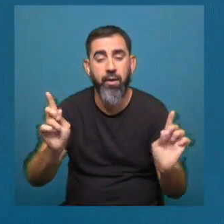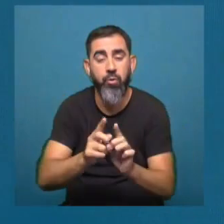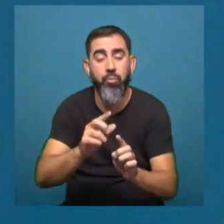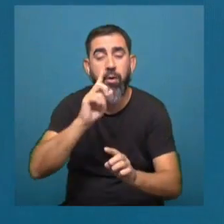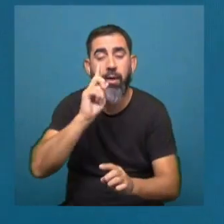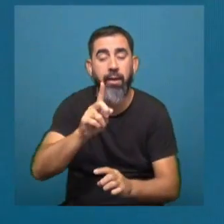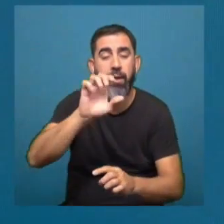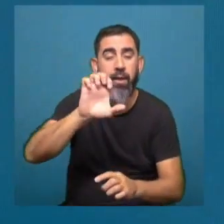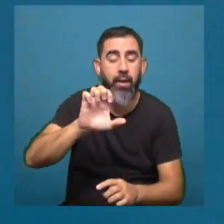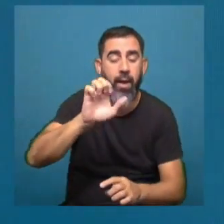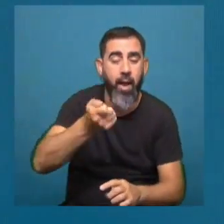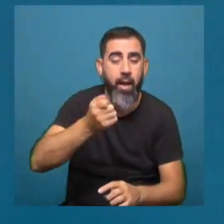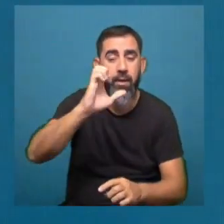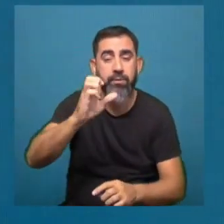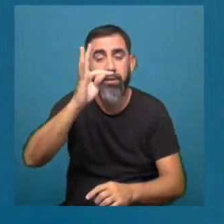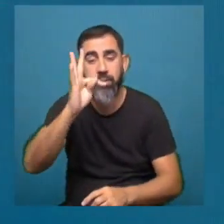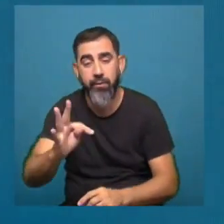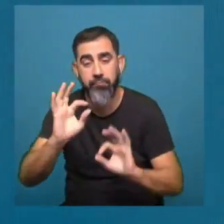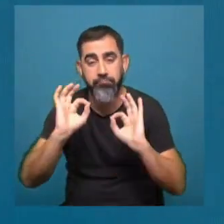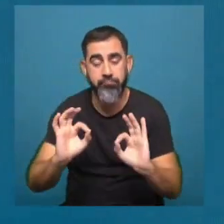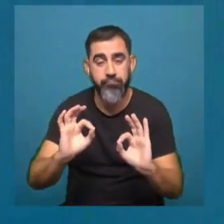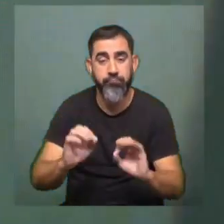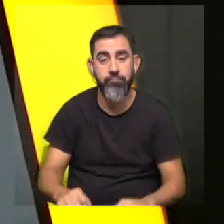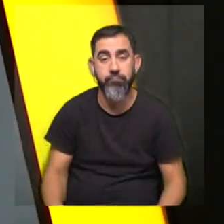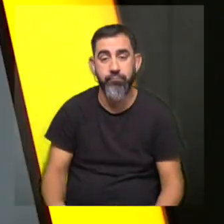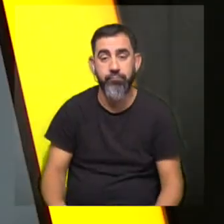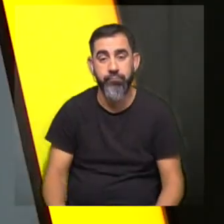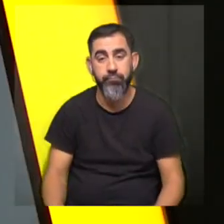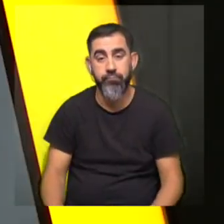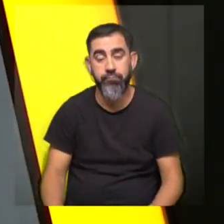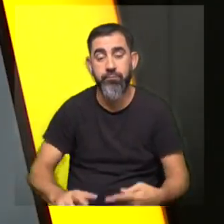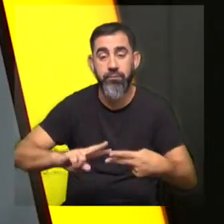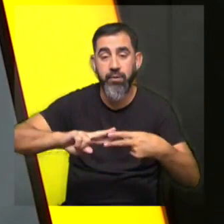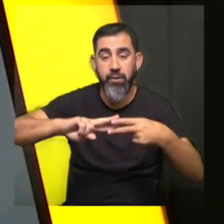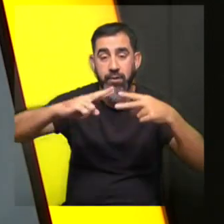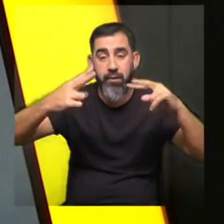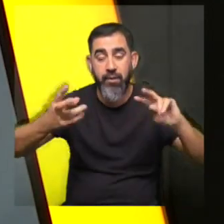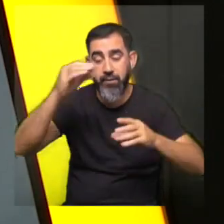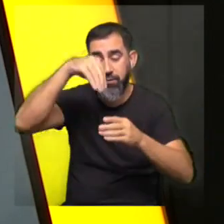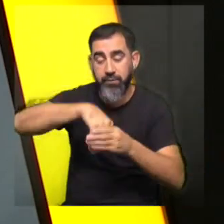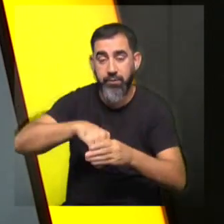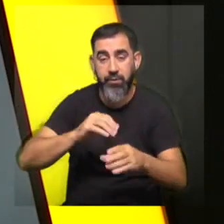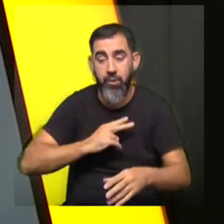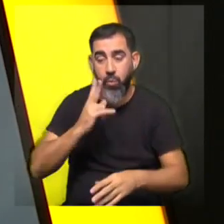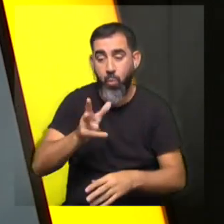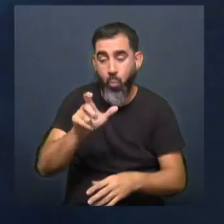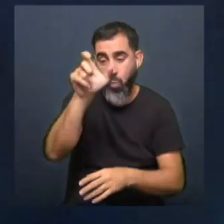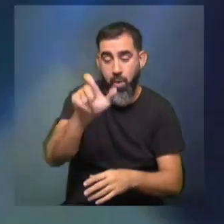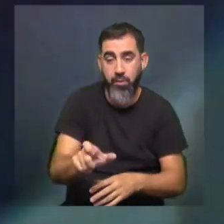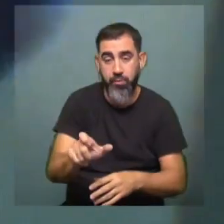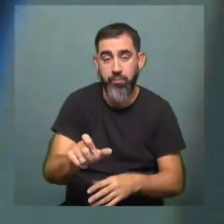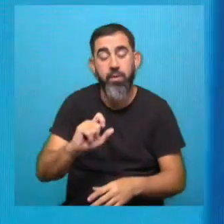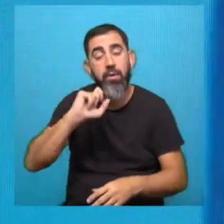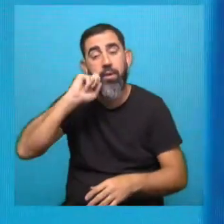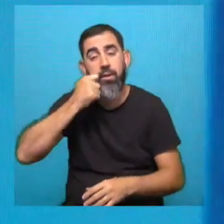A, C y T, ¿no? Describen todos Claro, los genes que forman el genoma de una persona. Y qué